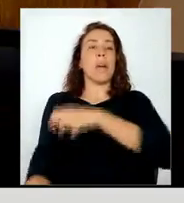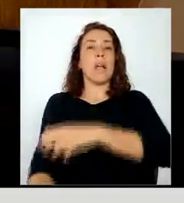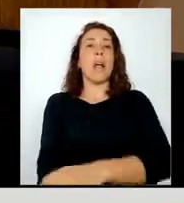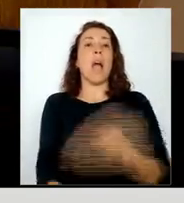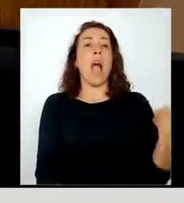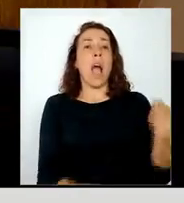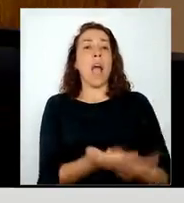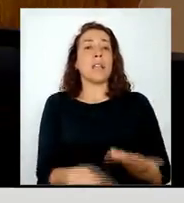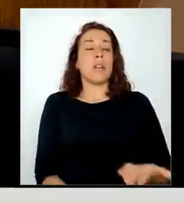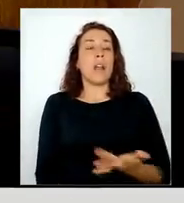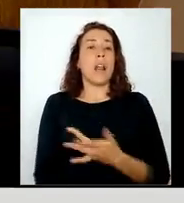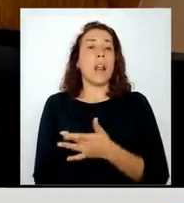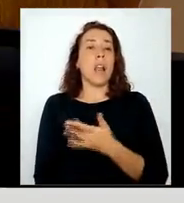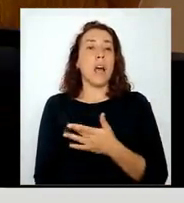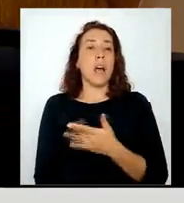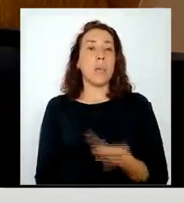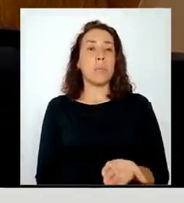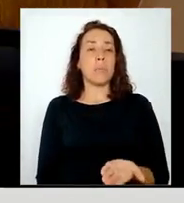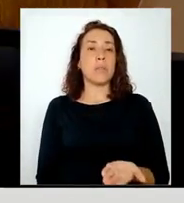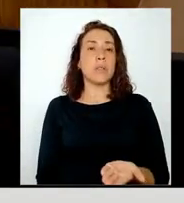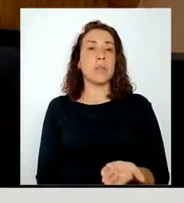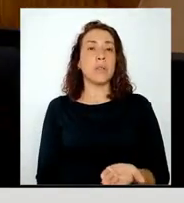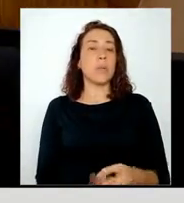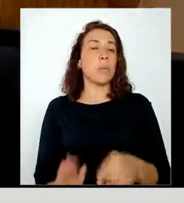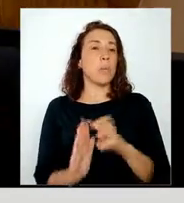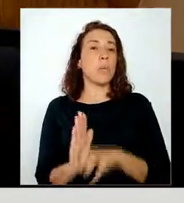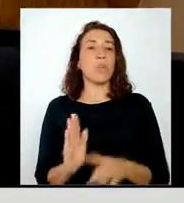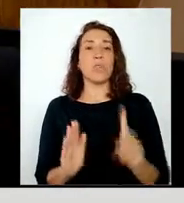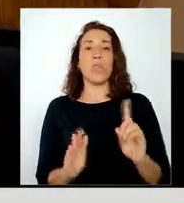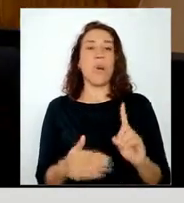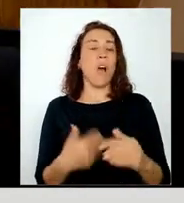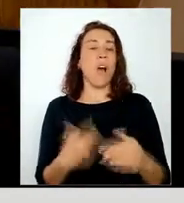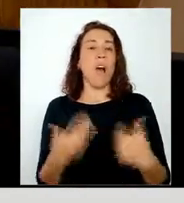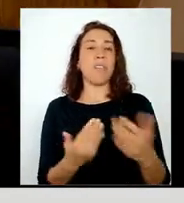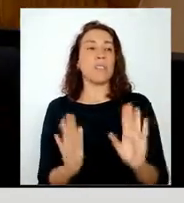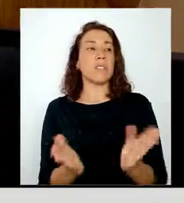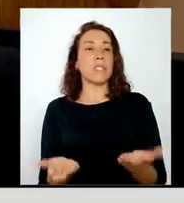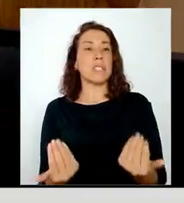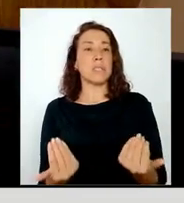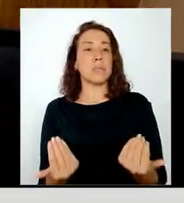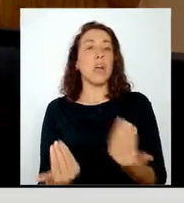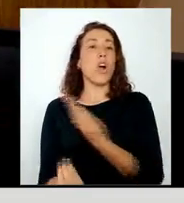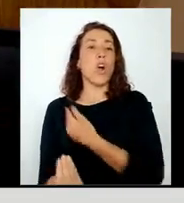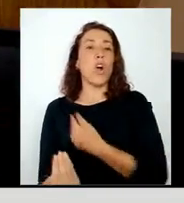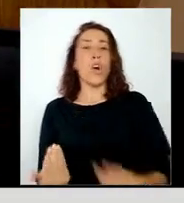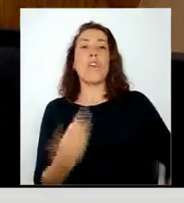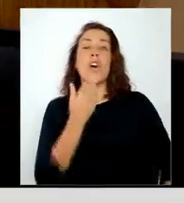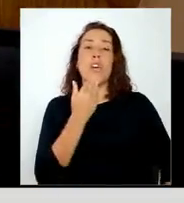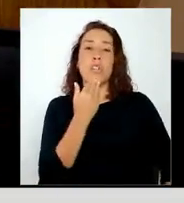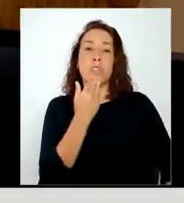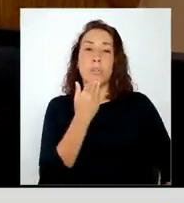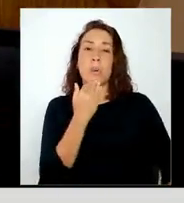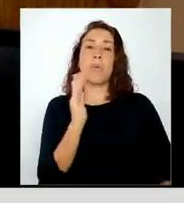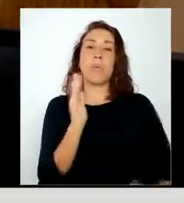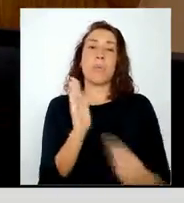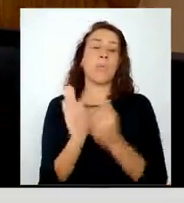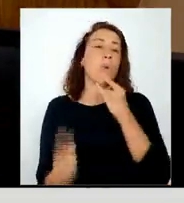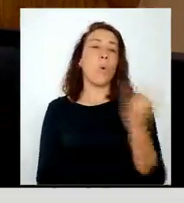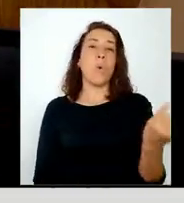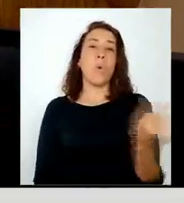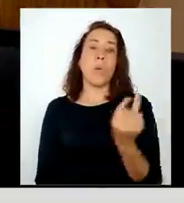ese proyecto no ha avanzado y esperamos en esto que El Ejecutivo también le ponga urgencia a objeto de avanzar de manera